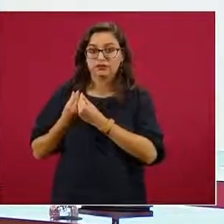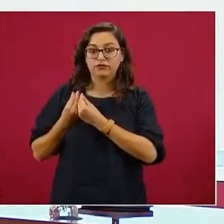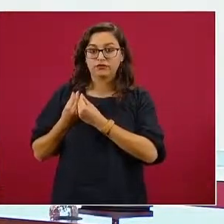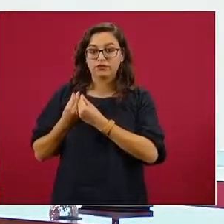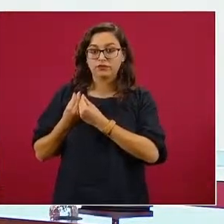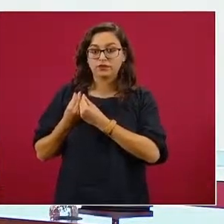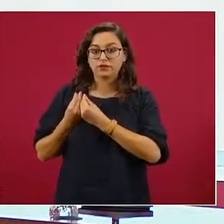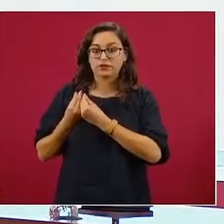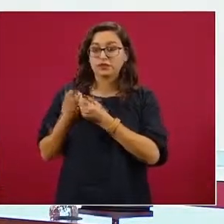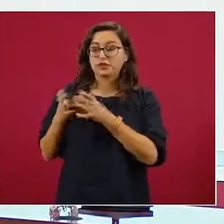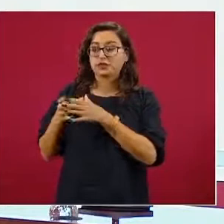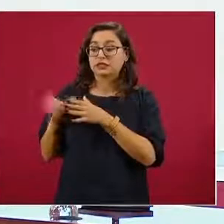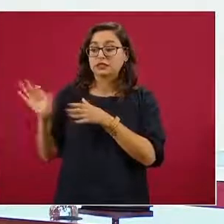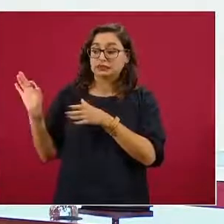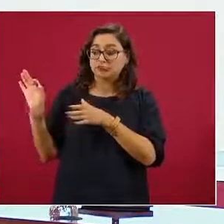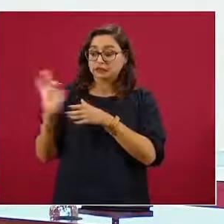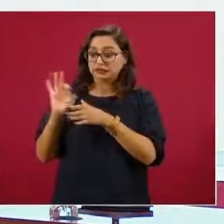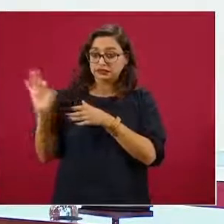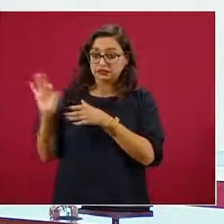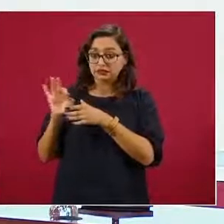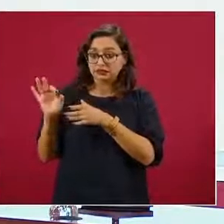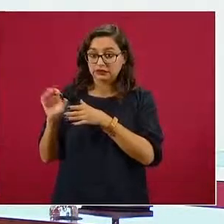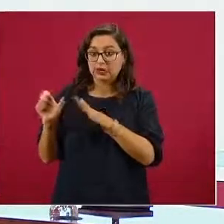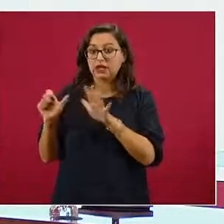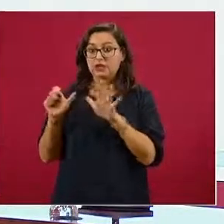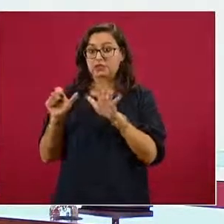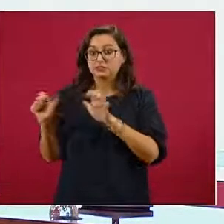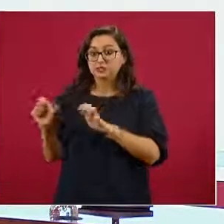De estos casos estimados,